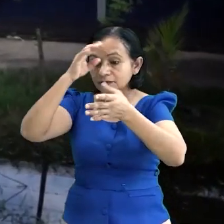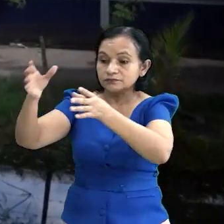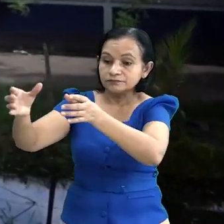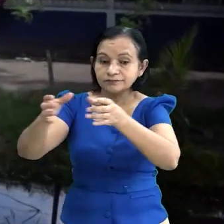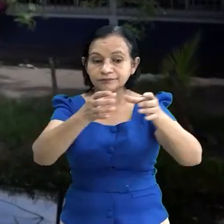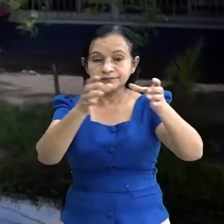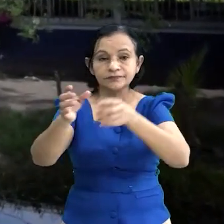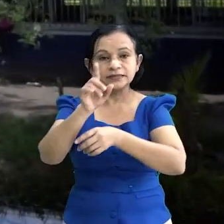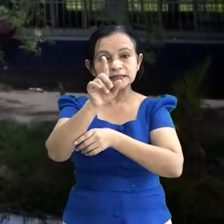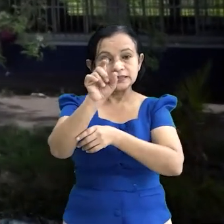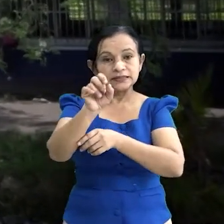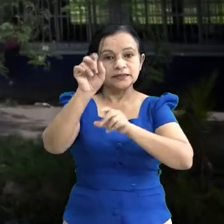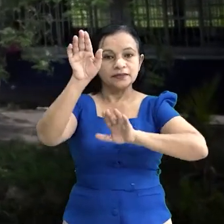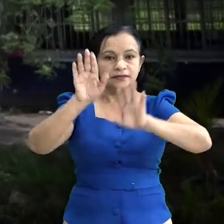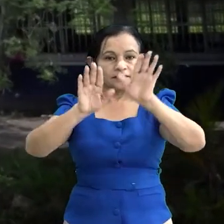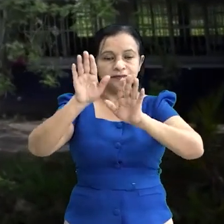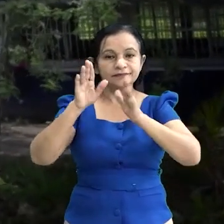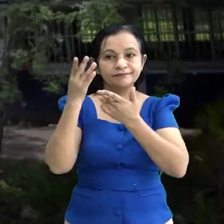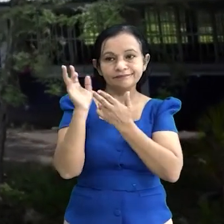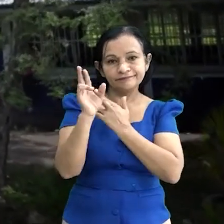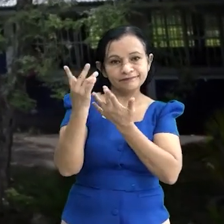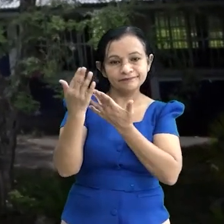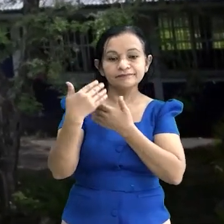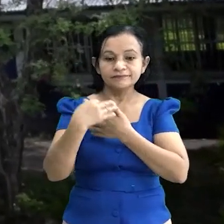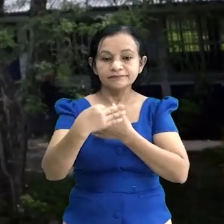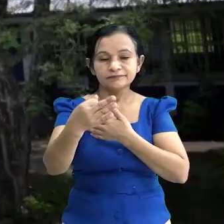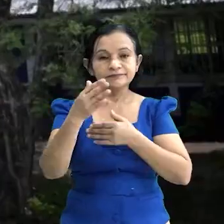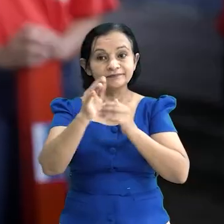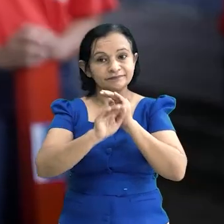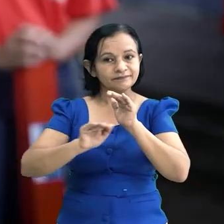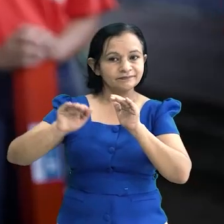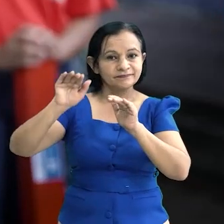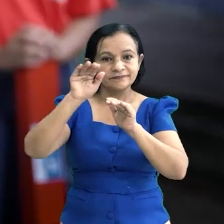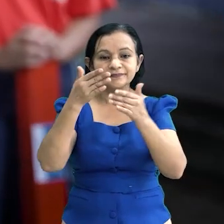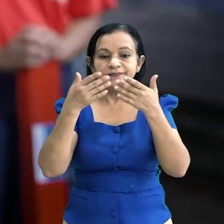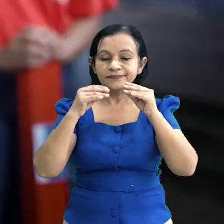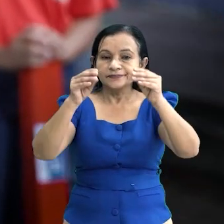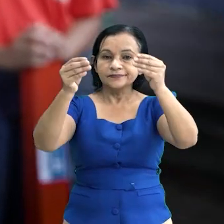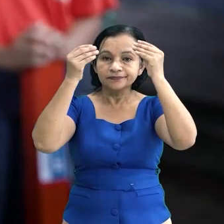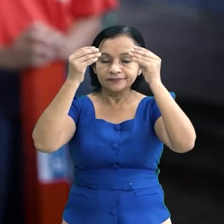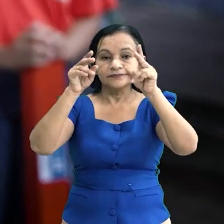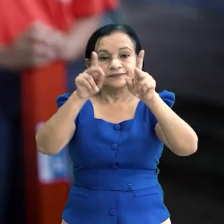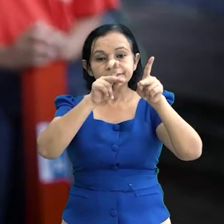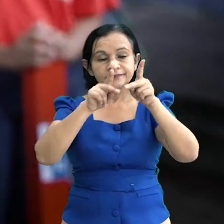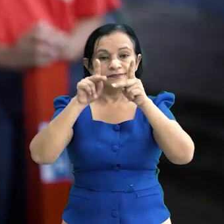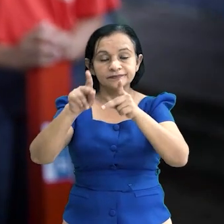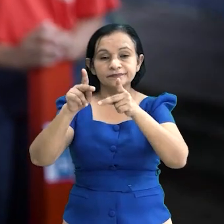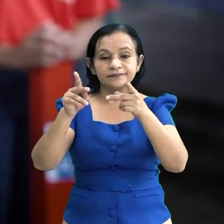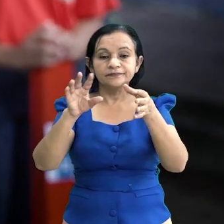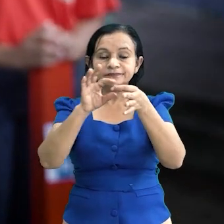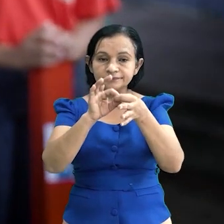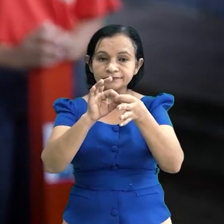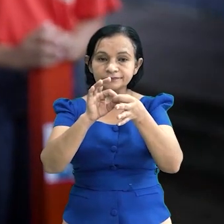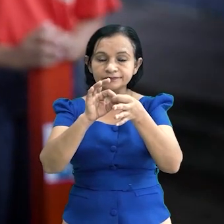Pues aquí estamos, somos 10 participantes y esperemos pues que más adelante sea más grande, seguir capacitando a las personas, que cuando no estemos